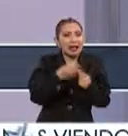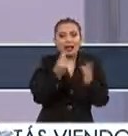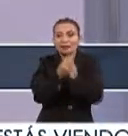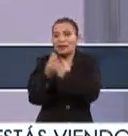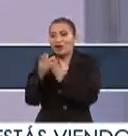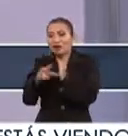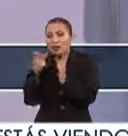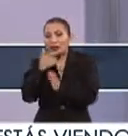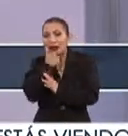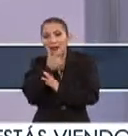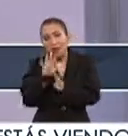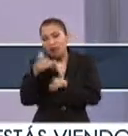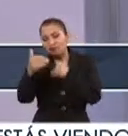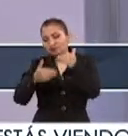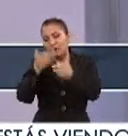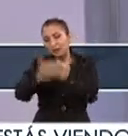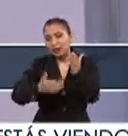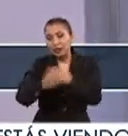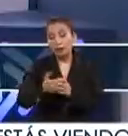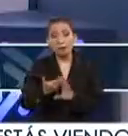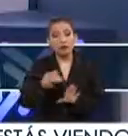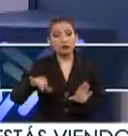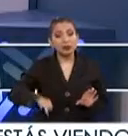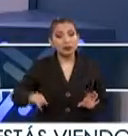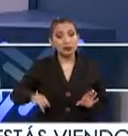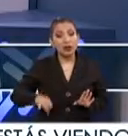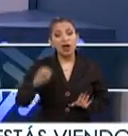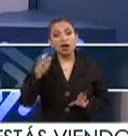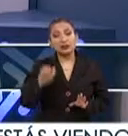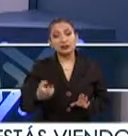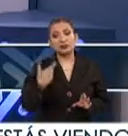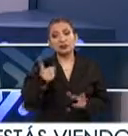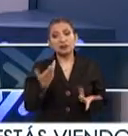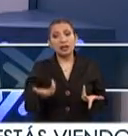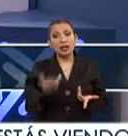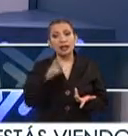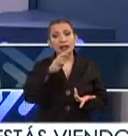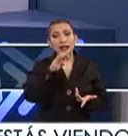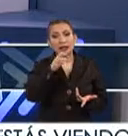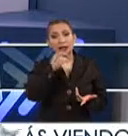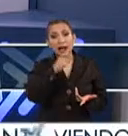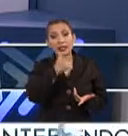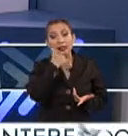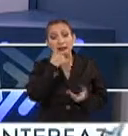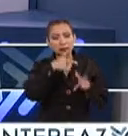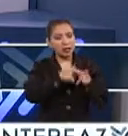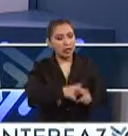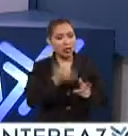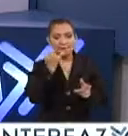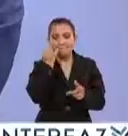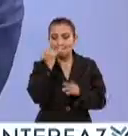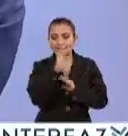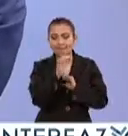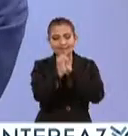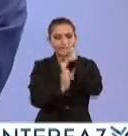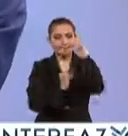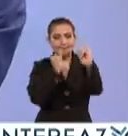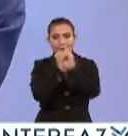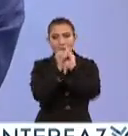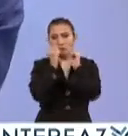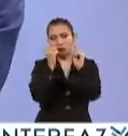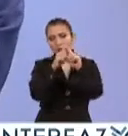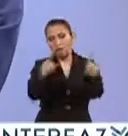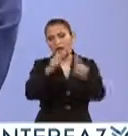Entonces, pero vamos, hay camino por delante. Claro, pues muy interesante todo esto que nos has comentado, Richard, además de que pues, el inglés va a seguir siendo el idioma internacional en